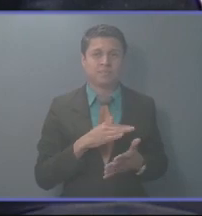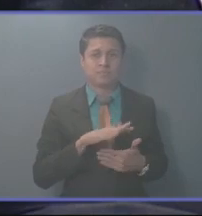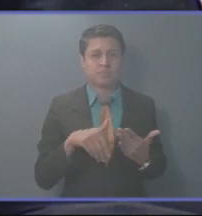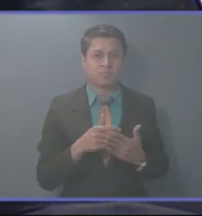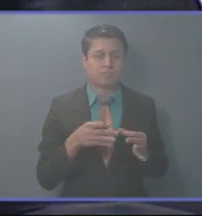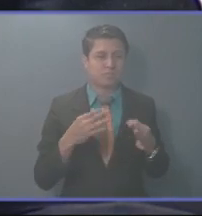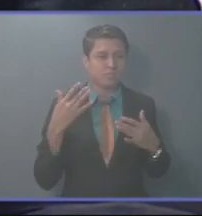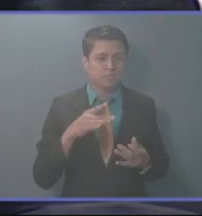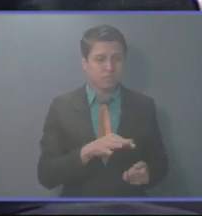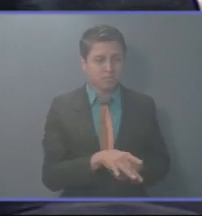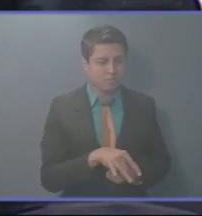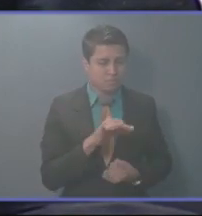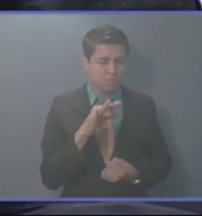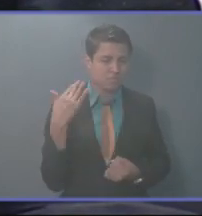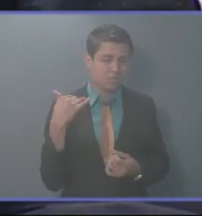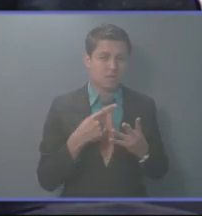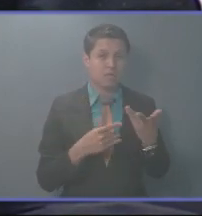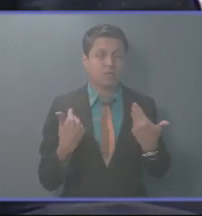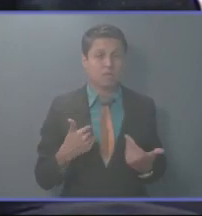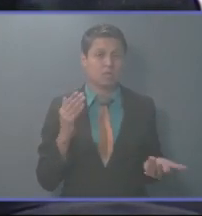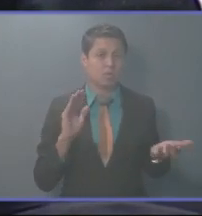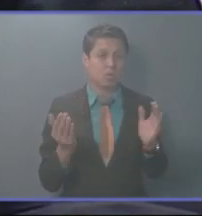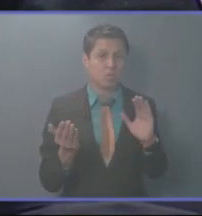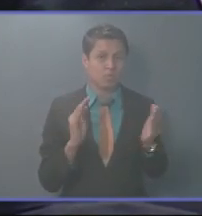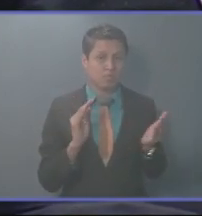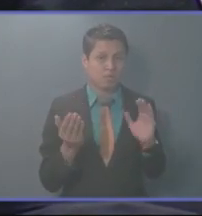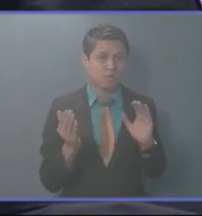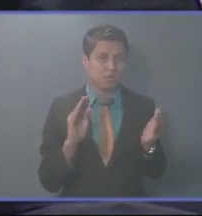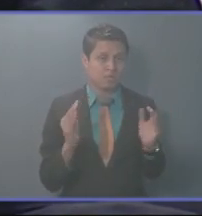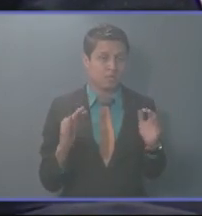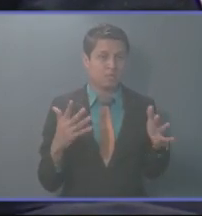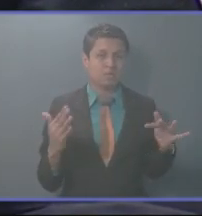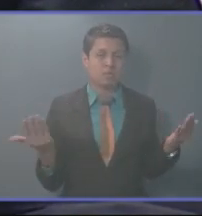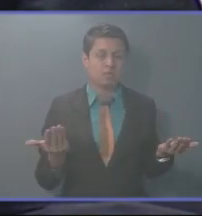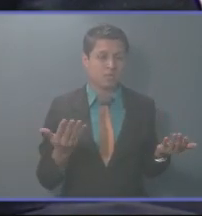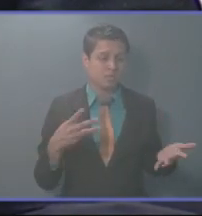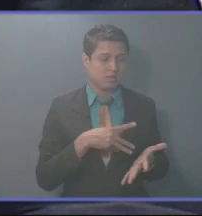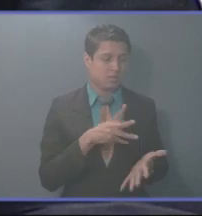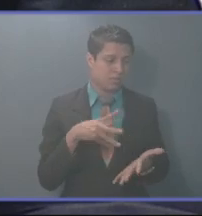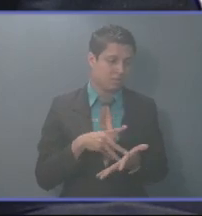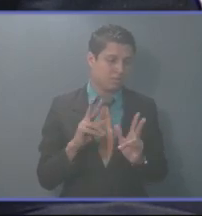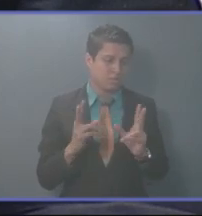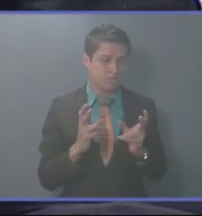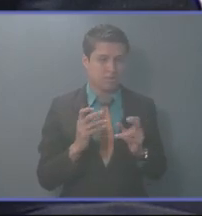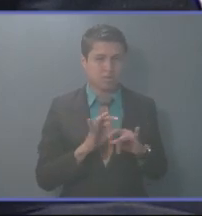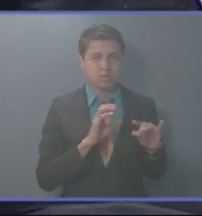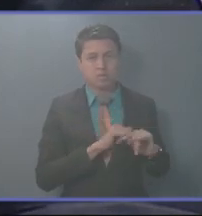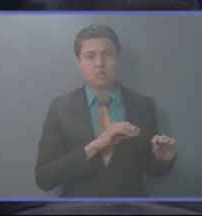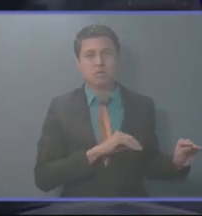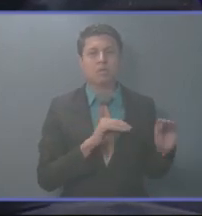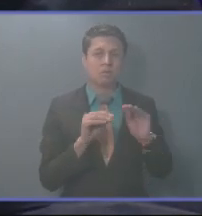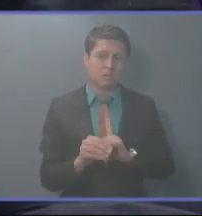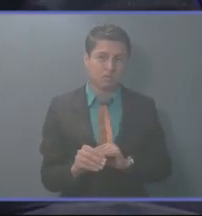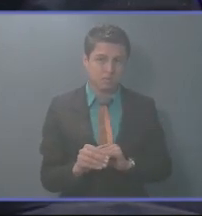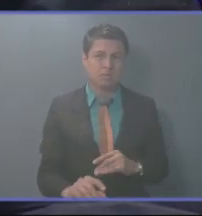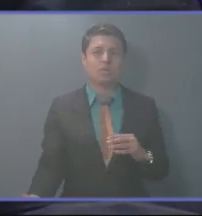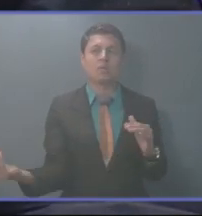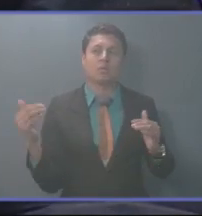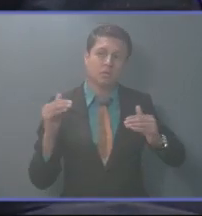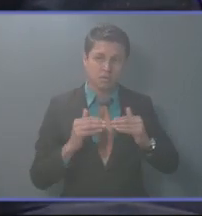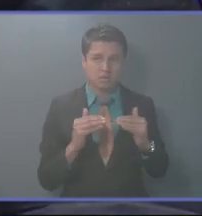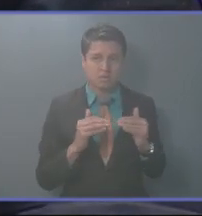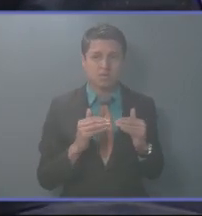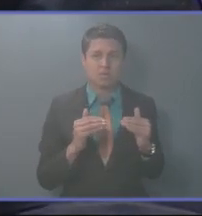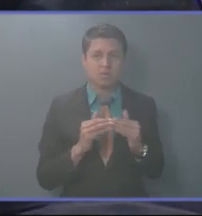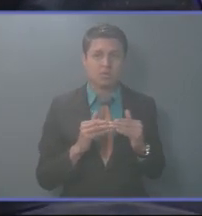experiencias transicionales en derecho comparado se han hecho modulaciones en el ámbito de las penas aplicables, así como la